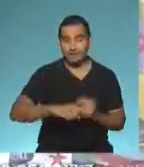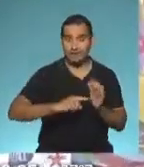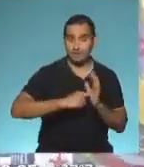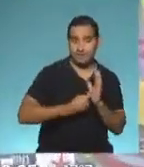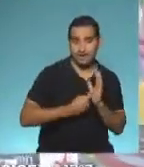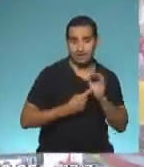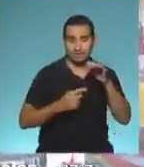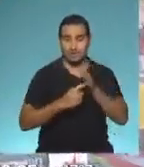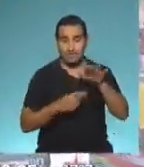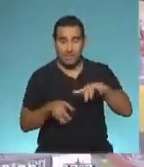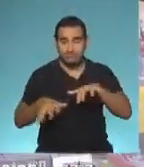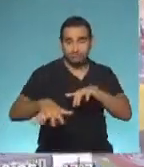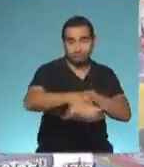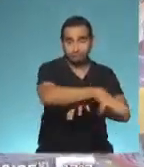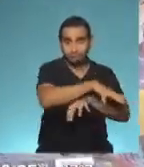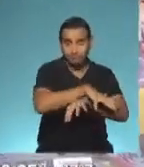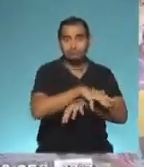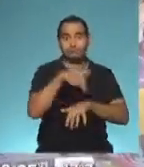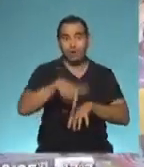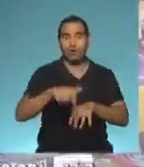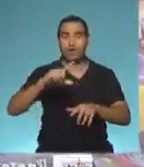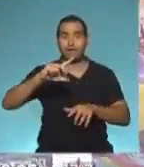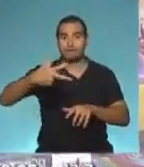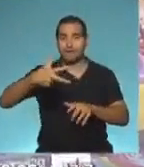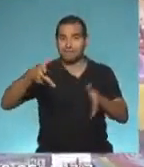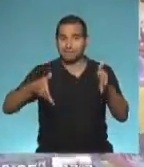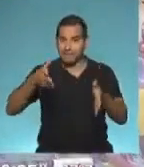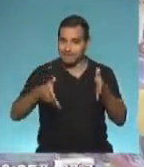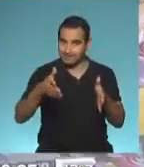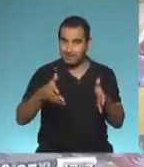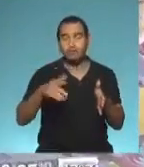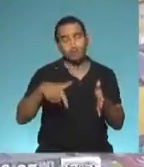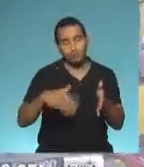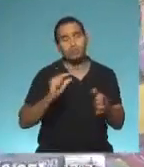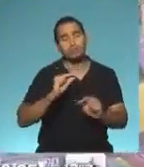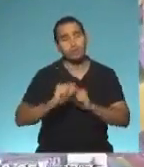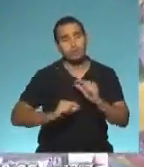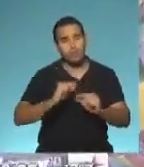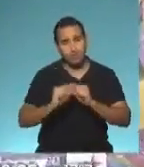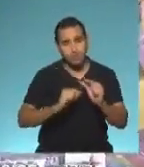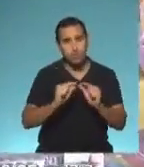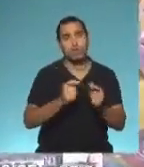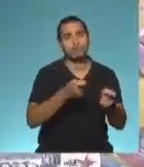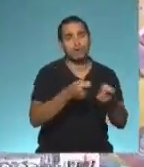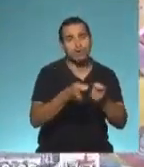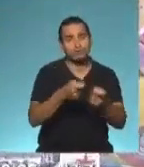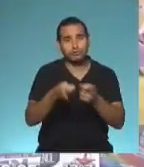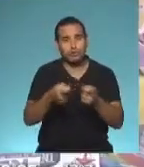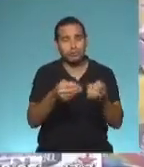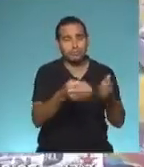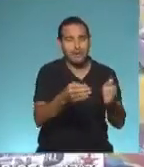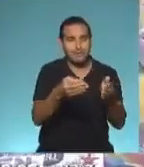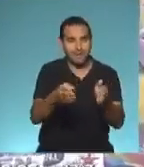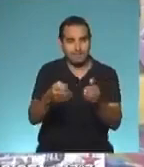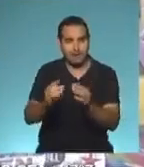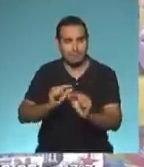como el conurbano en la fase 3 aún así que paulatinamente se están abiertos se están abriendo los